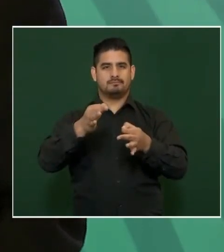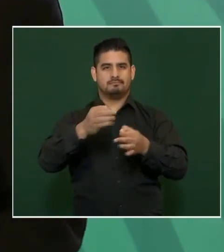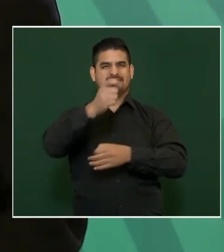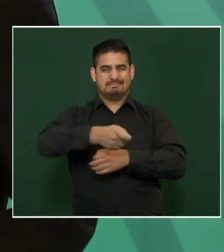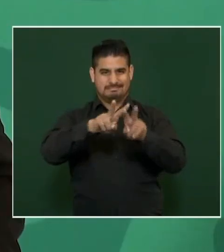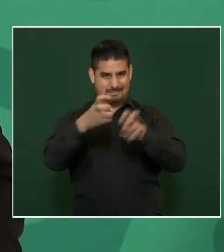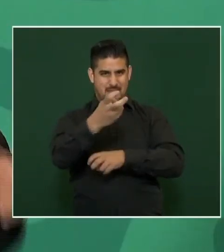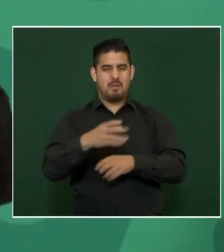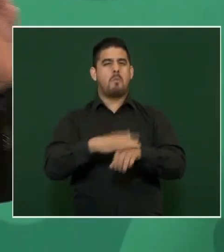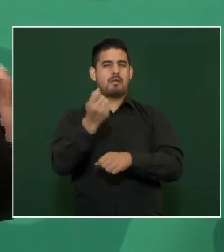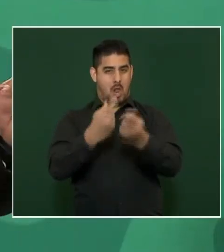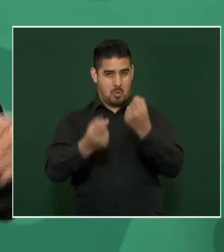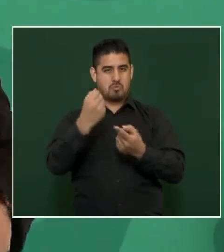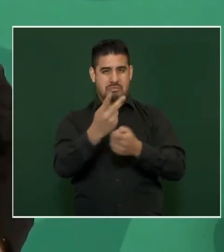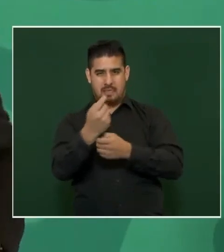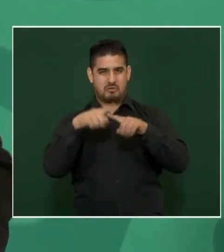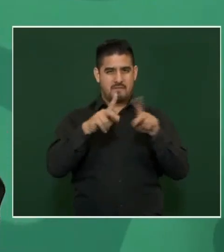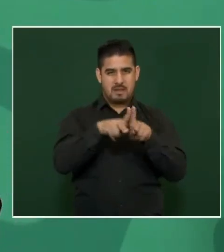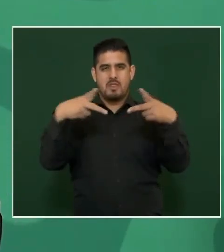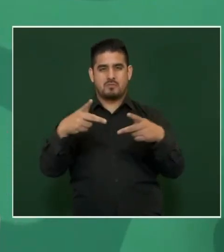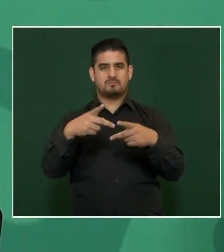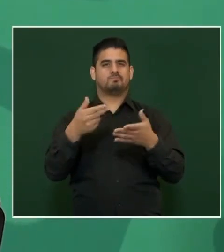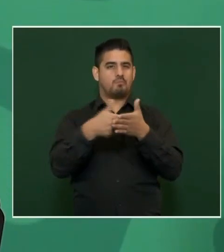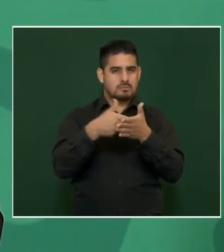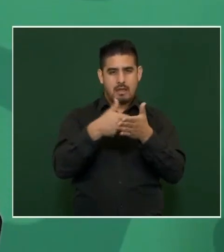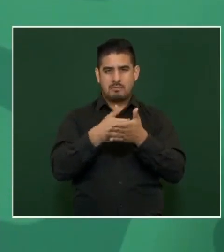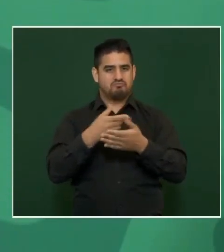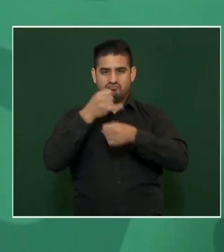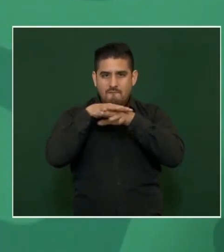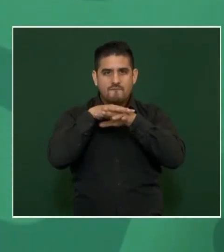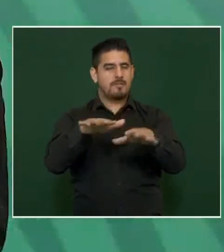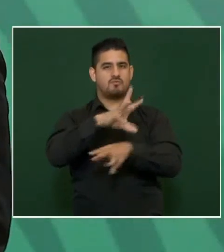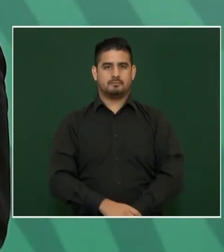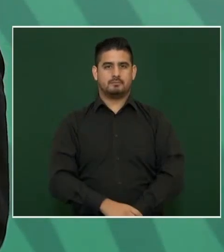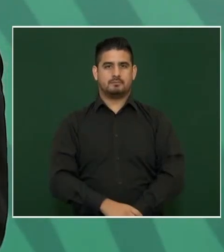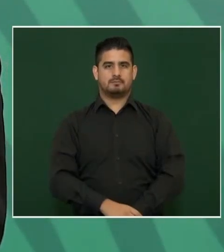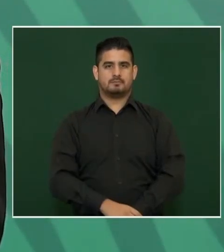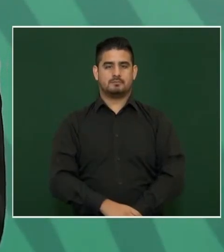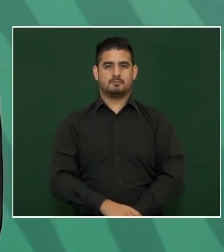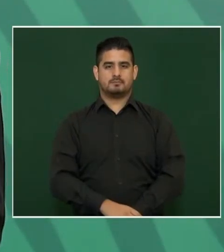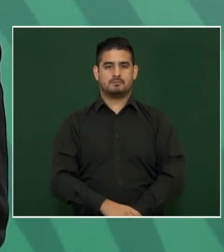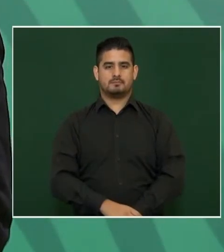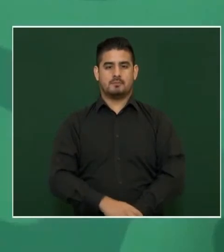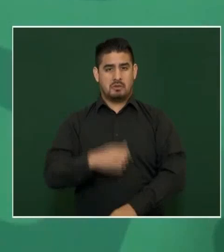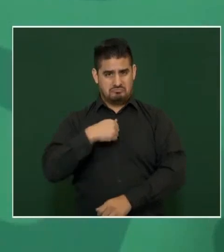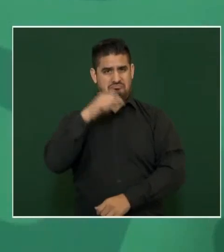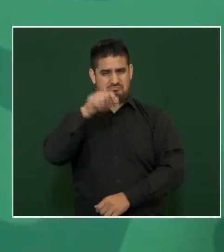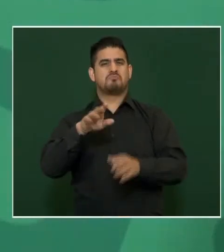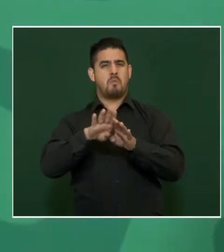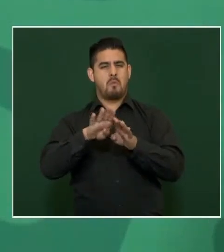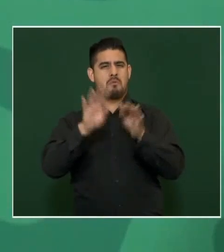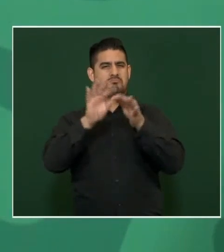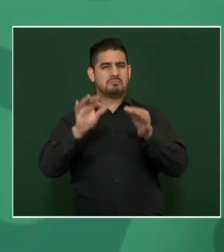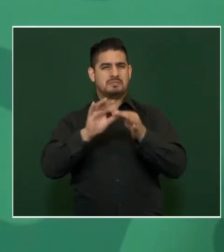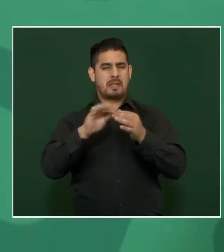una especie de ocultamiento de este juicio. Y hablé incluso de que